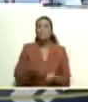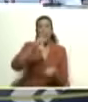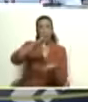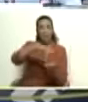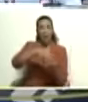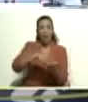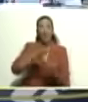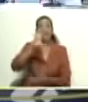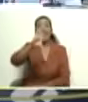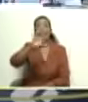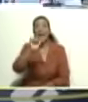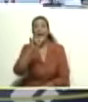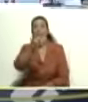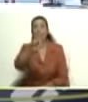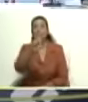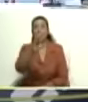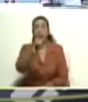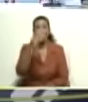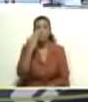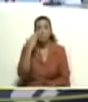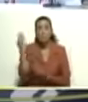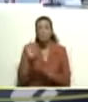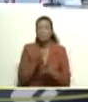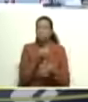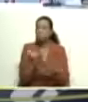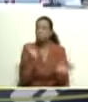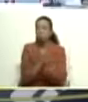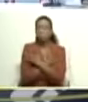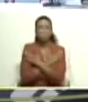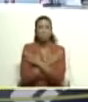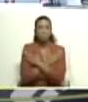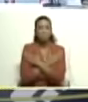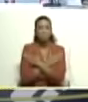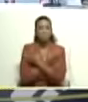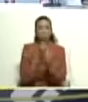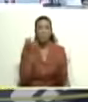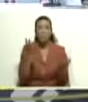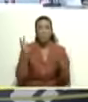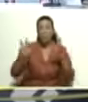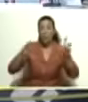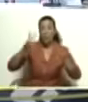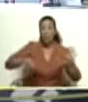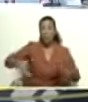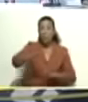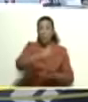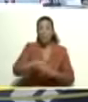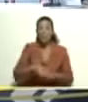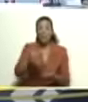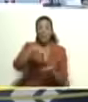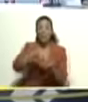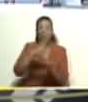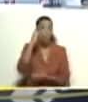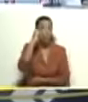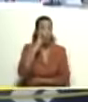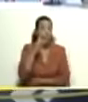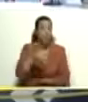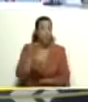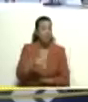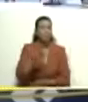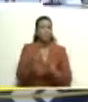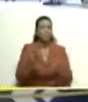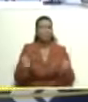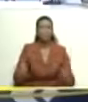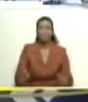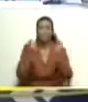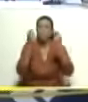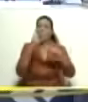del Callao. Bueno, excelente. Esta exposición forma parte del